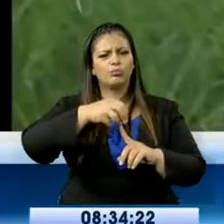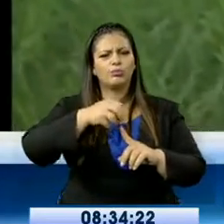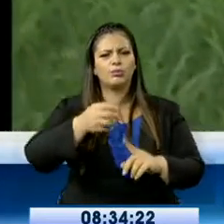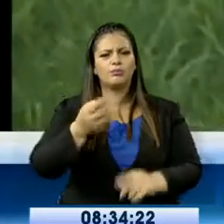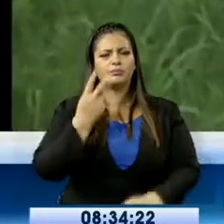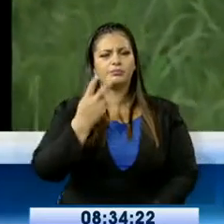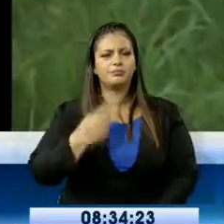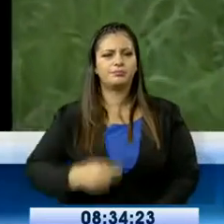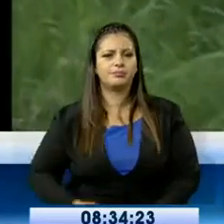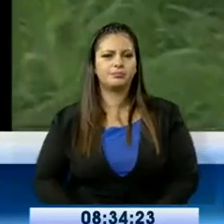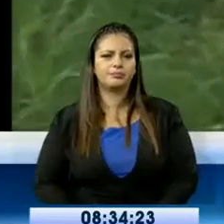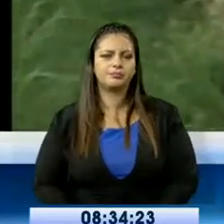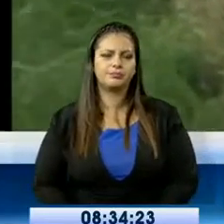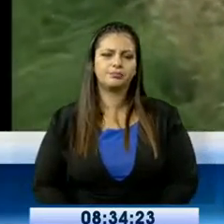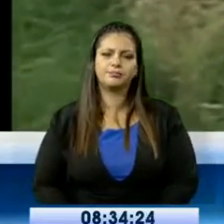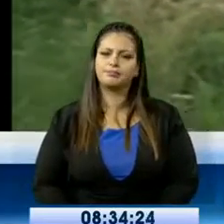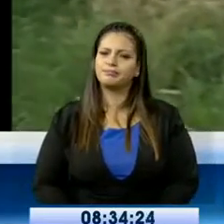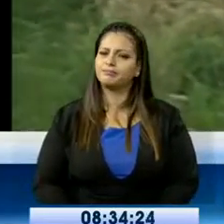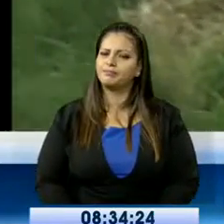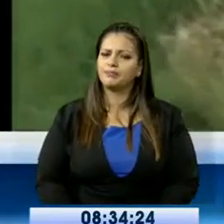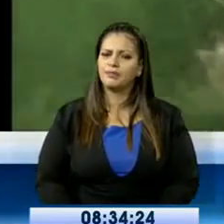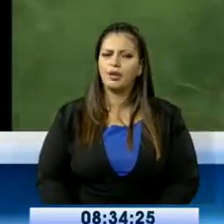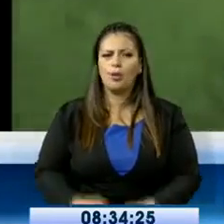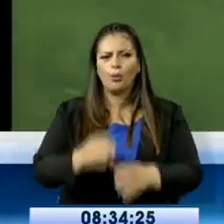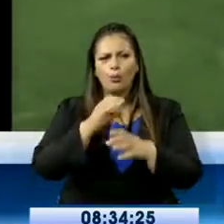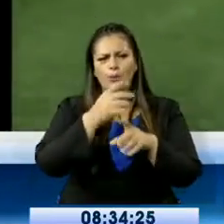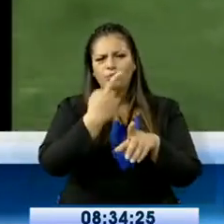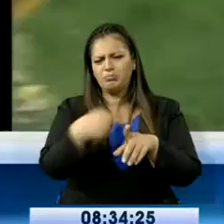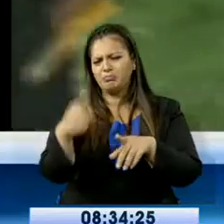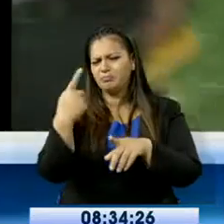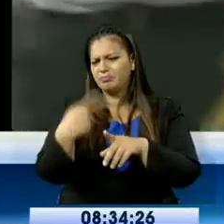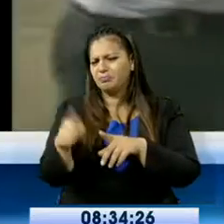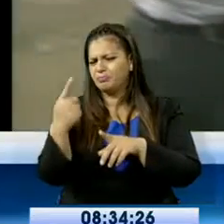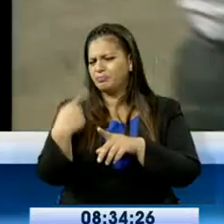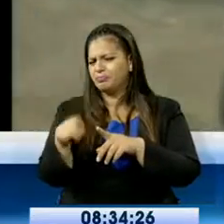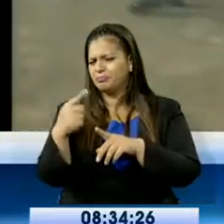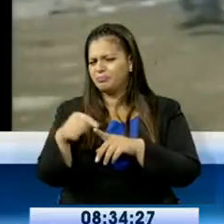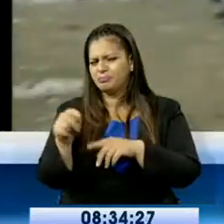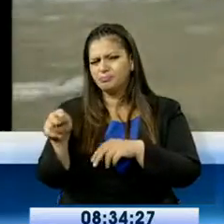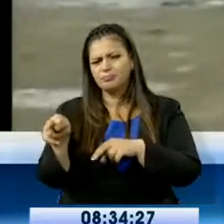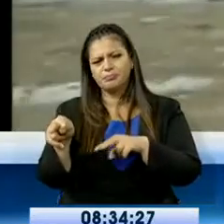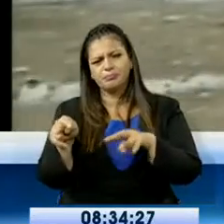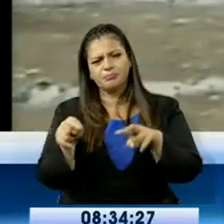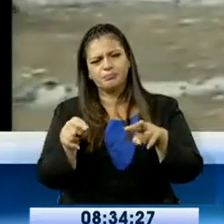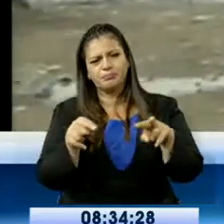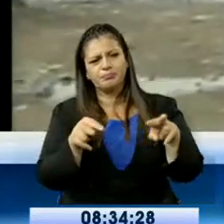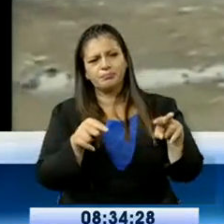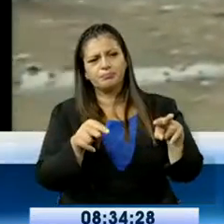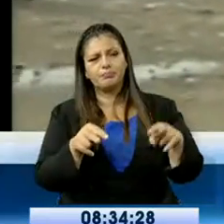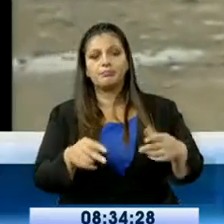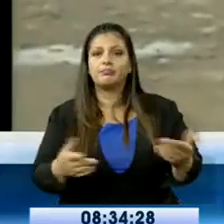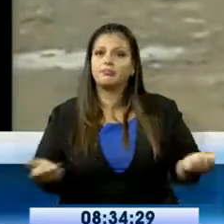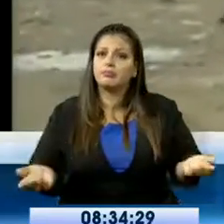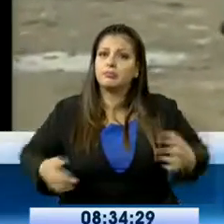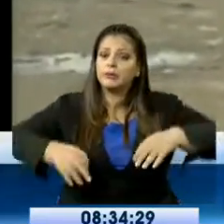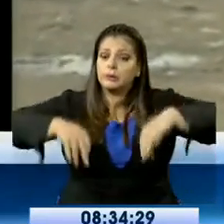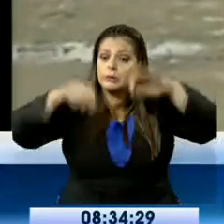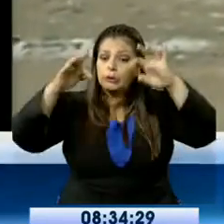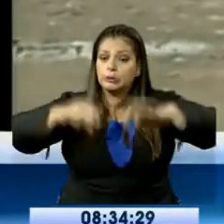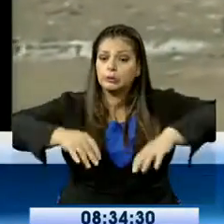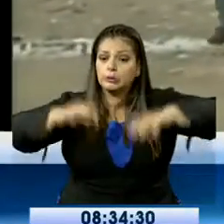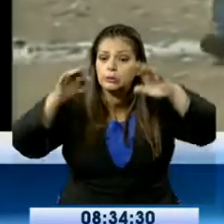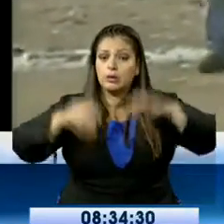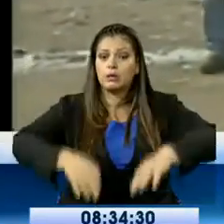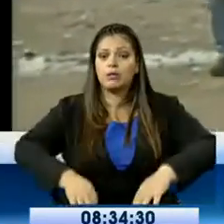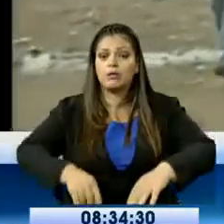hay absolutamente todo lo que puede captar agua limpia de lluvia el mosquito viene y pone sus huevecillos es el